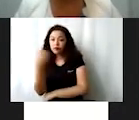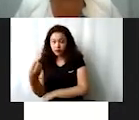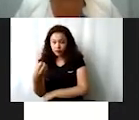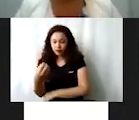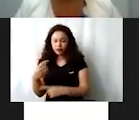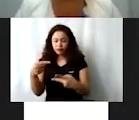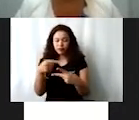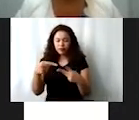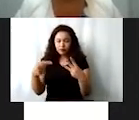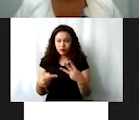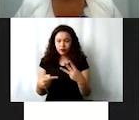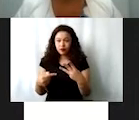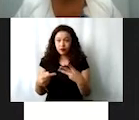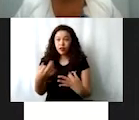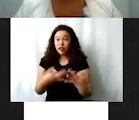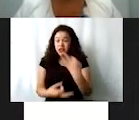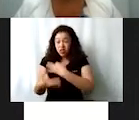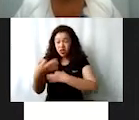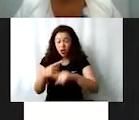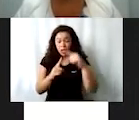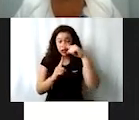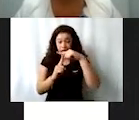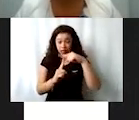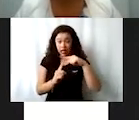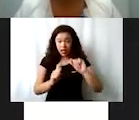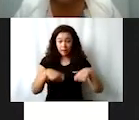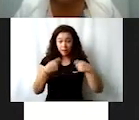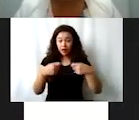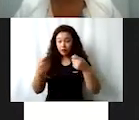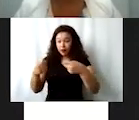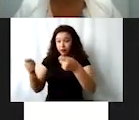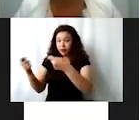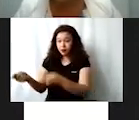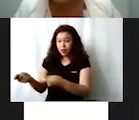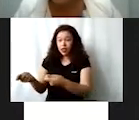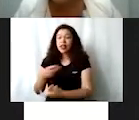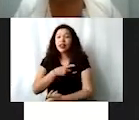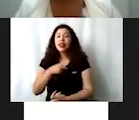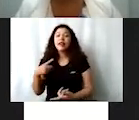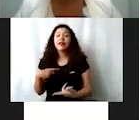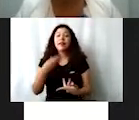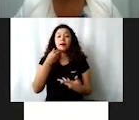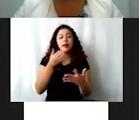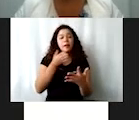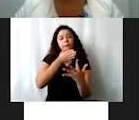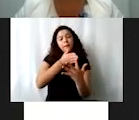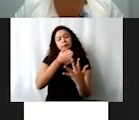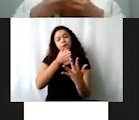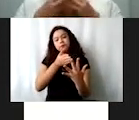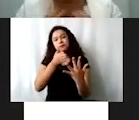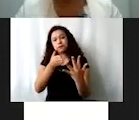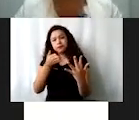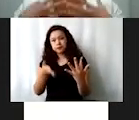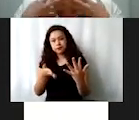que todas las tareas que tú asignes deberán ser distribuidas en